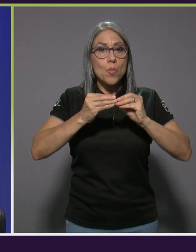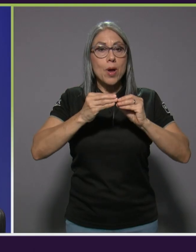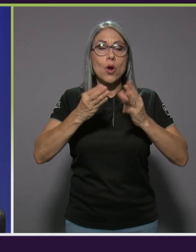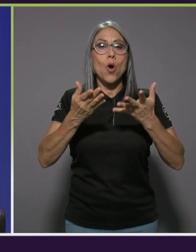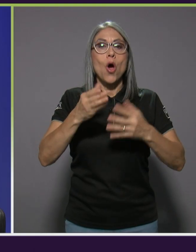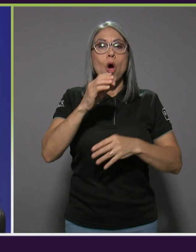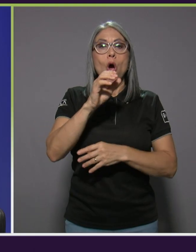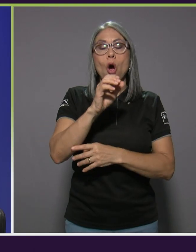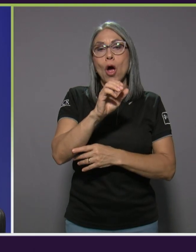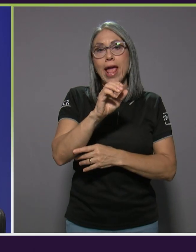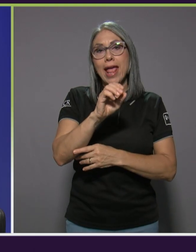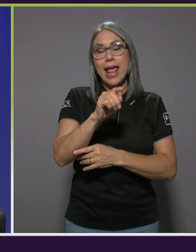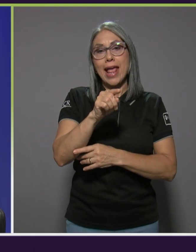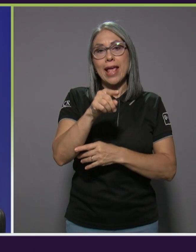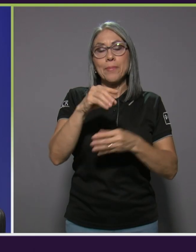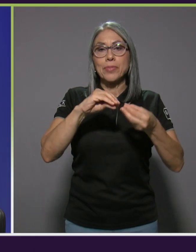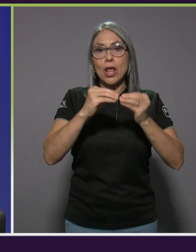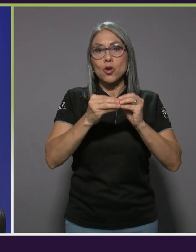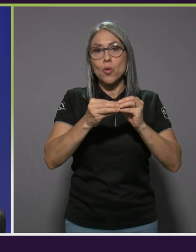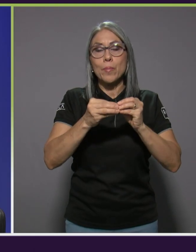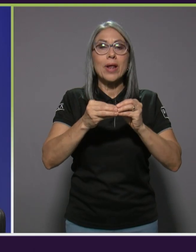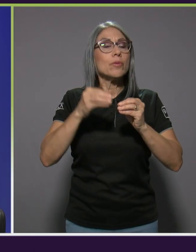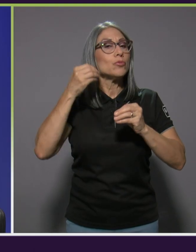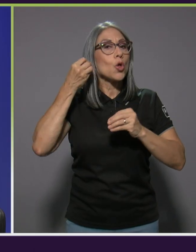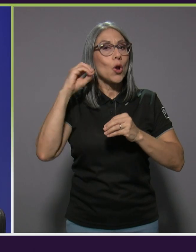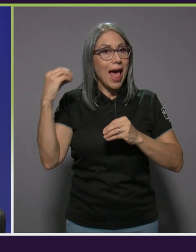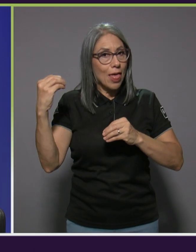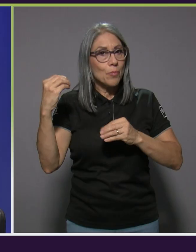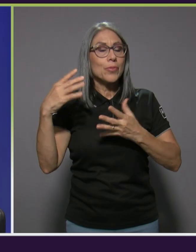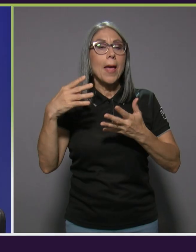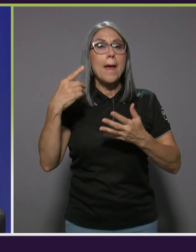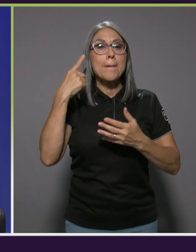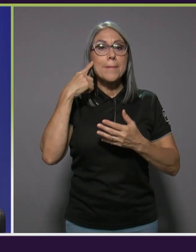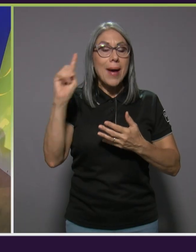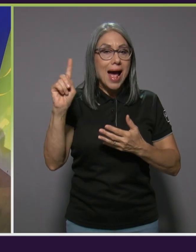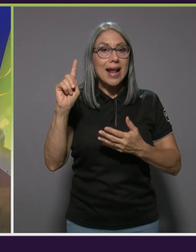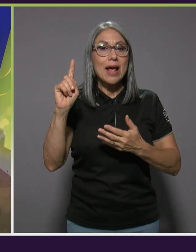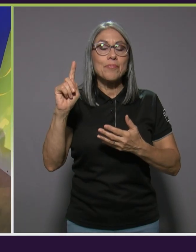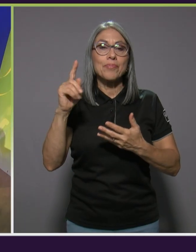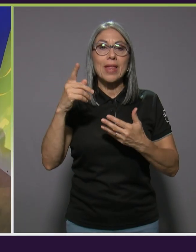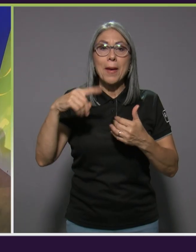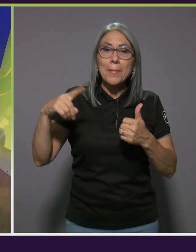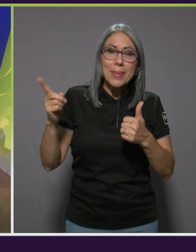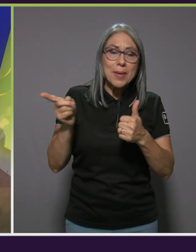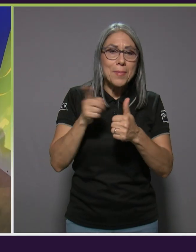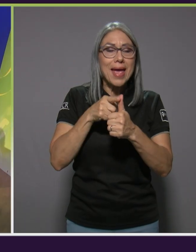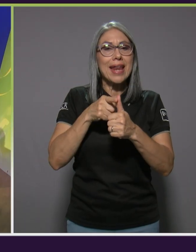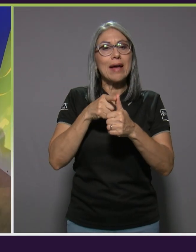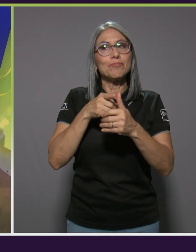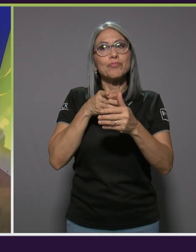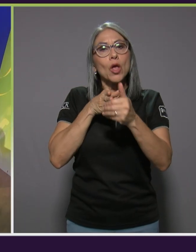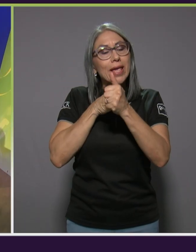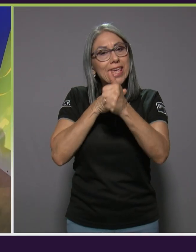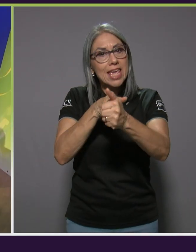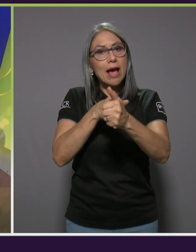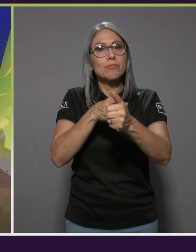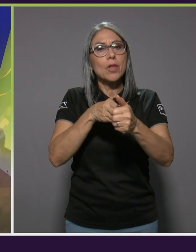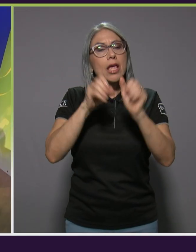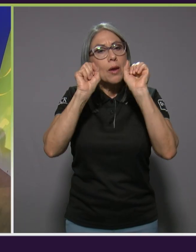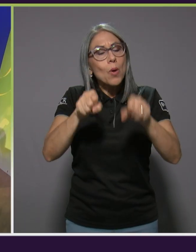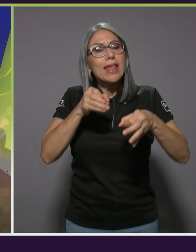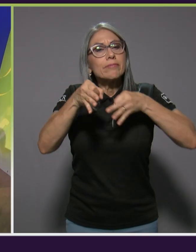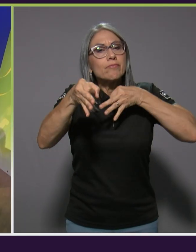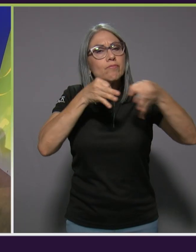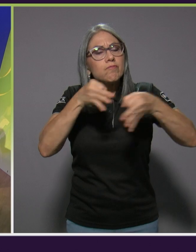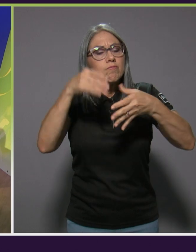el 1165, la línea dorada, para recibir la primera guía, la